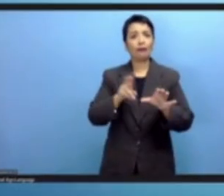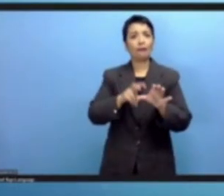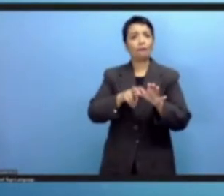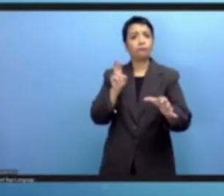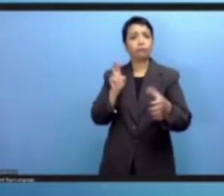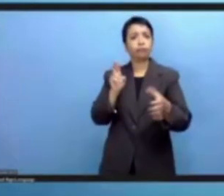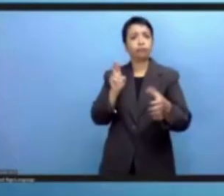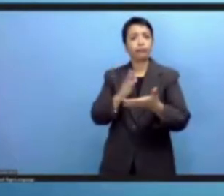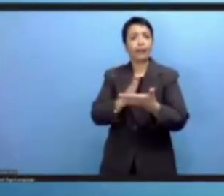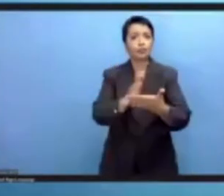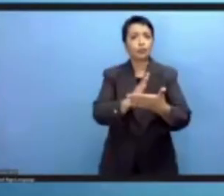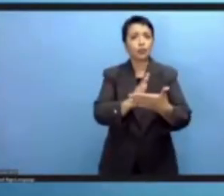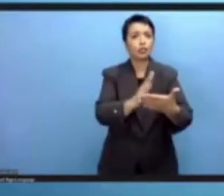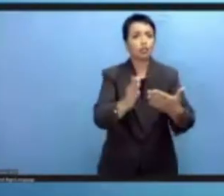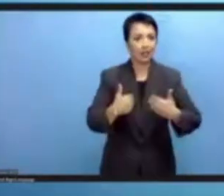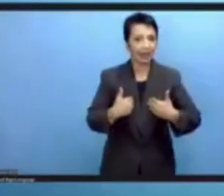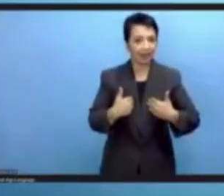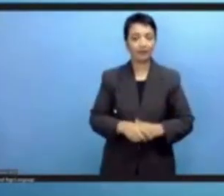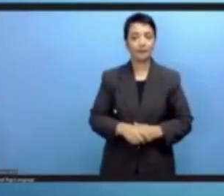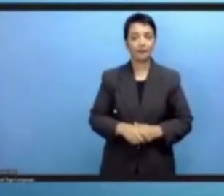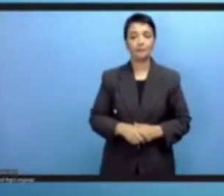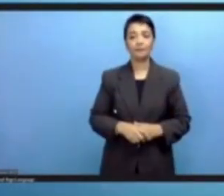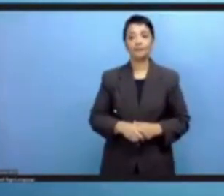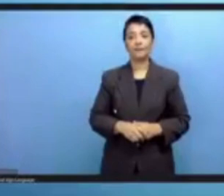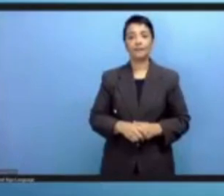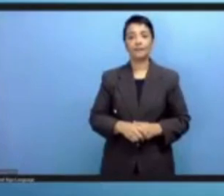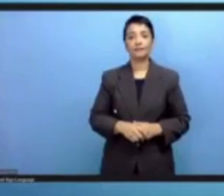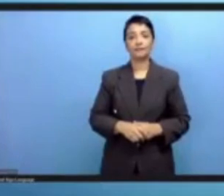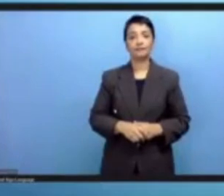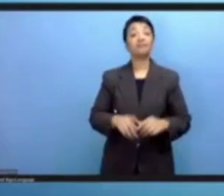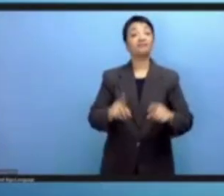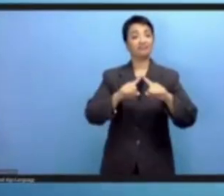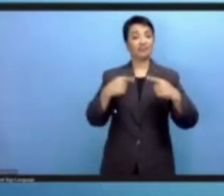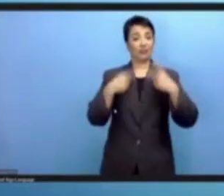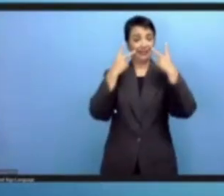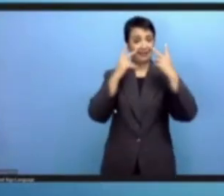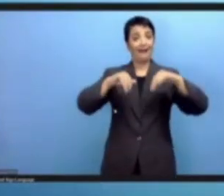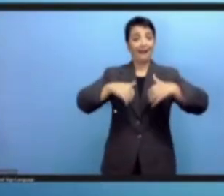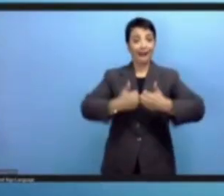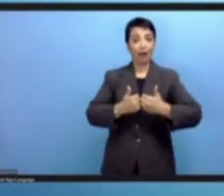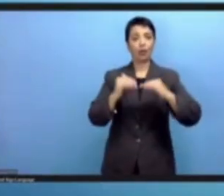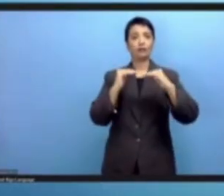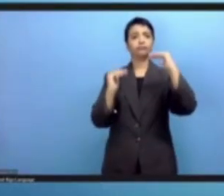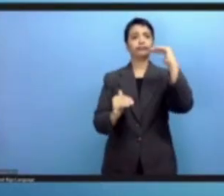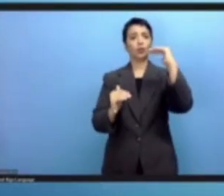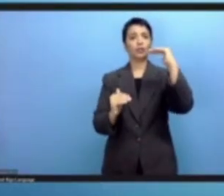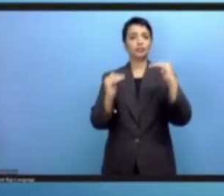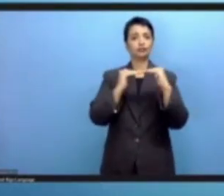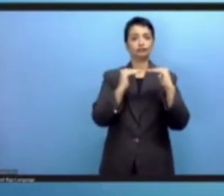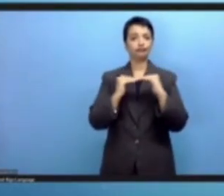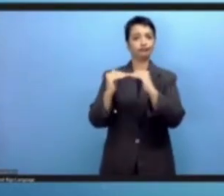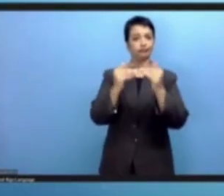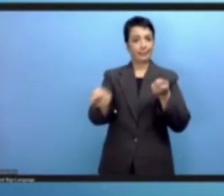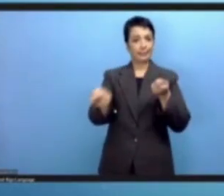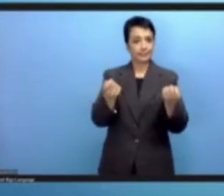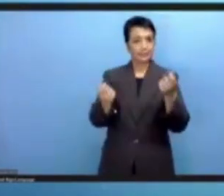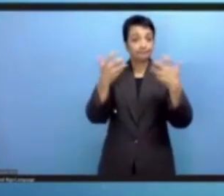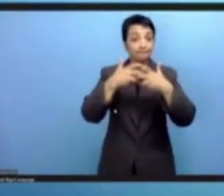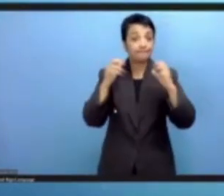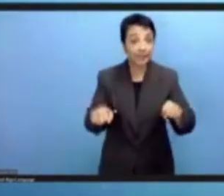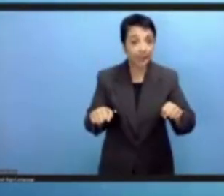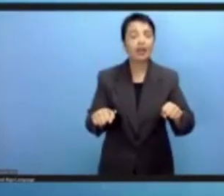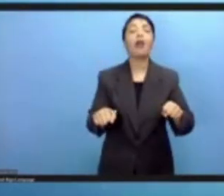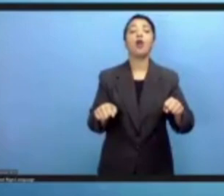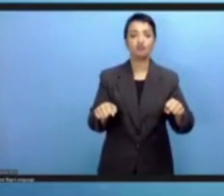población del mundo puede continuar sus actividades de manera segura y remota y otra parte continua pagando el precio de